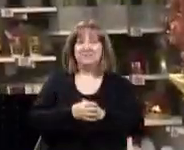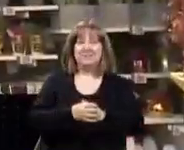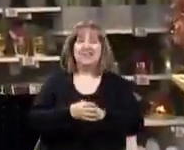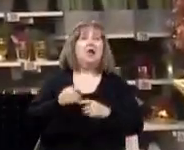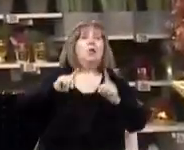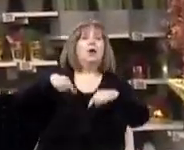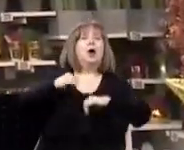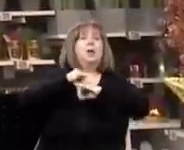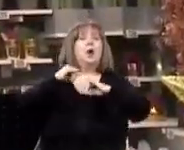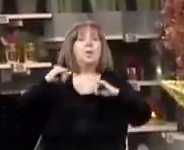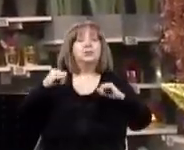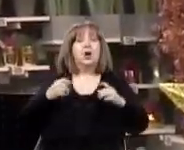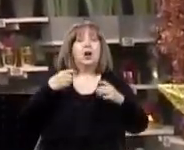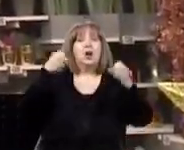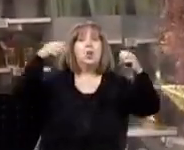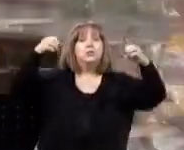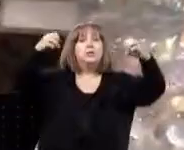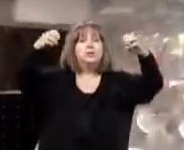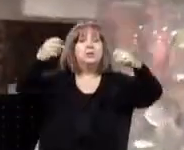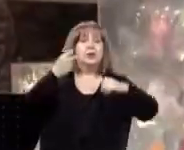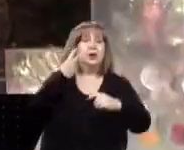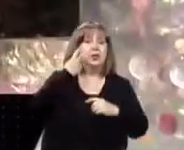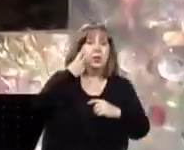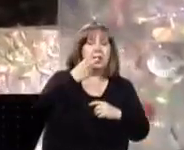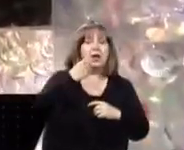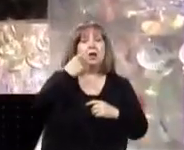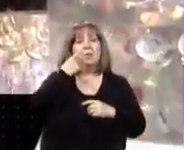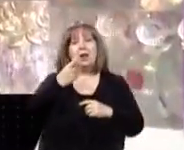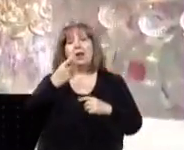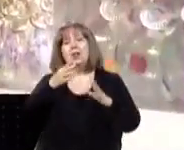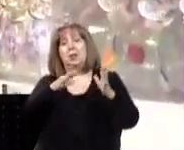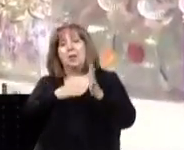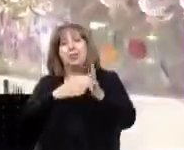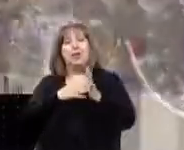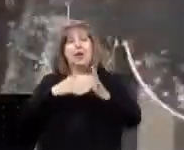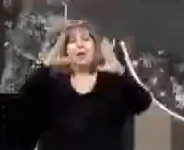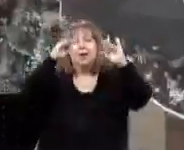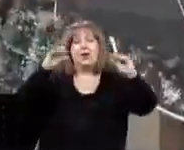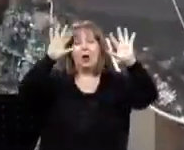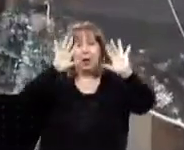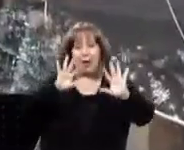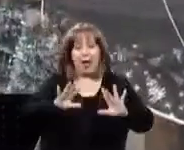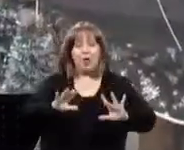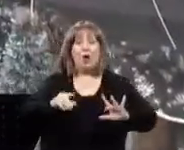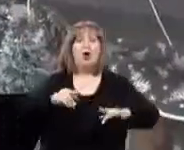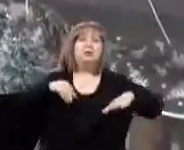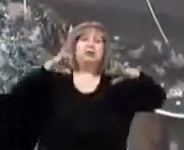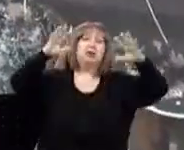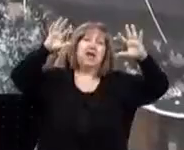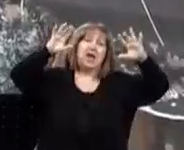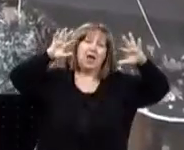Después tenés promo de luces en 900 pesos, 2.000 pesos. Tenemos pinos de lo que son tipos nevados, tenemos pinos que tiran nieve.